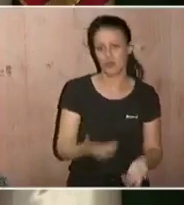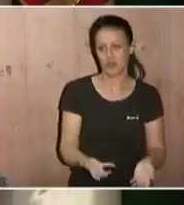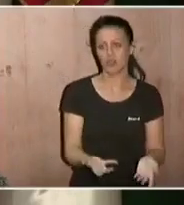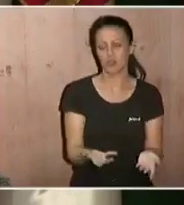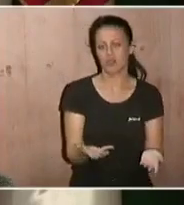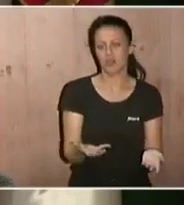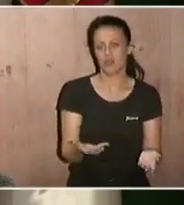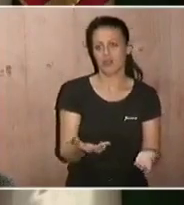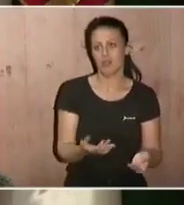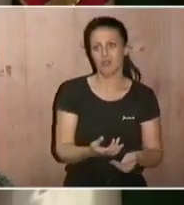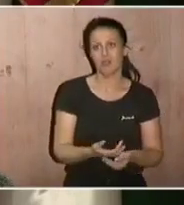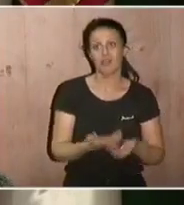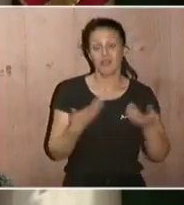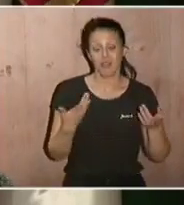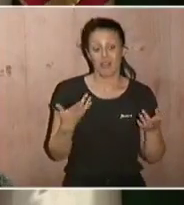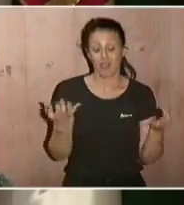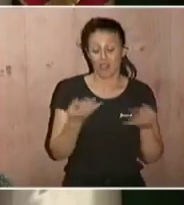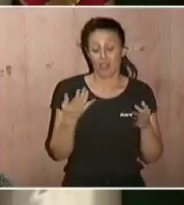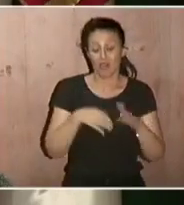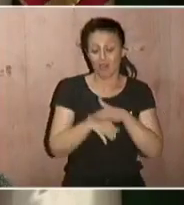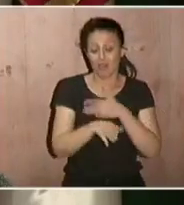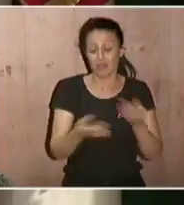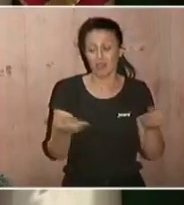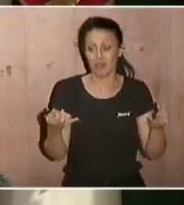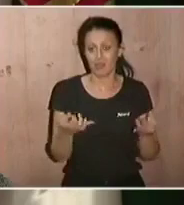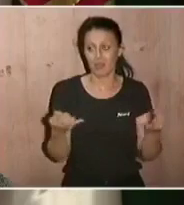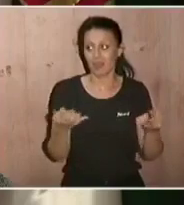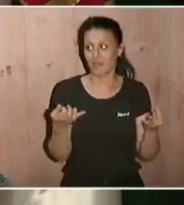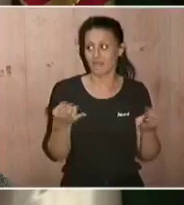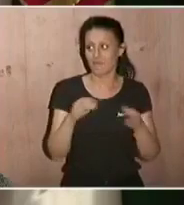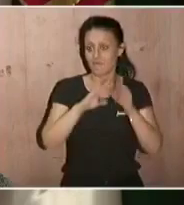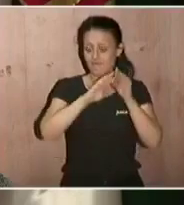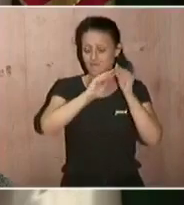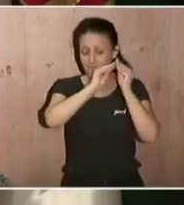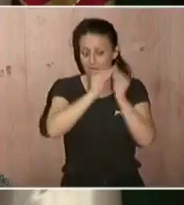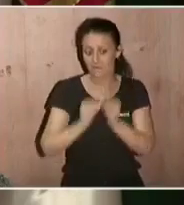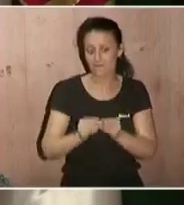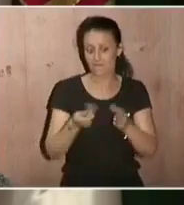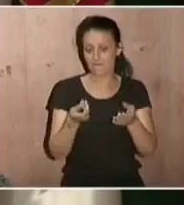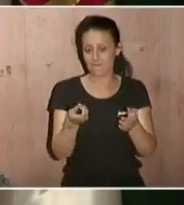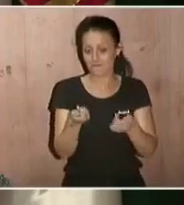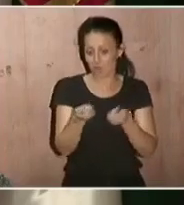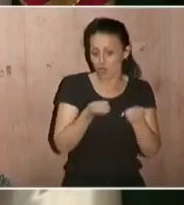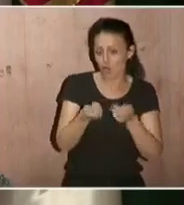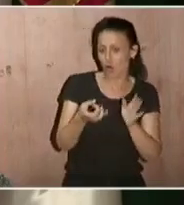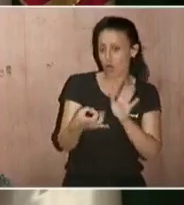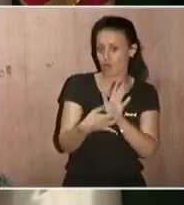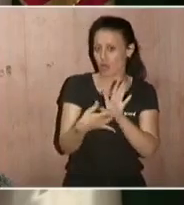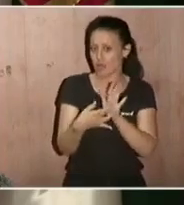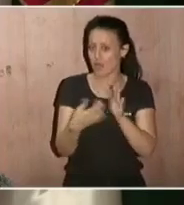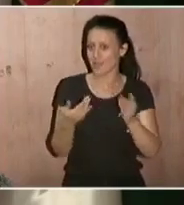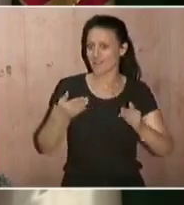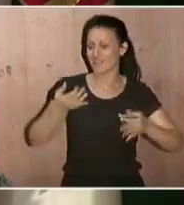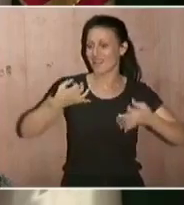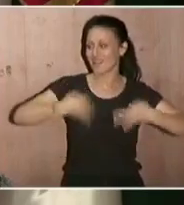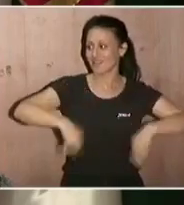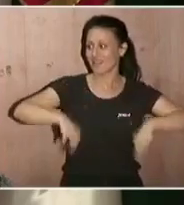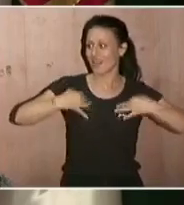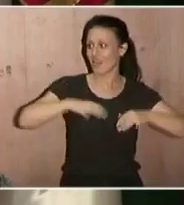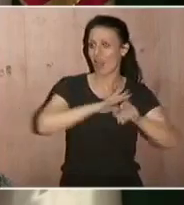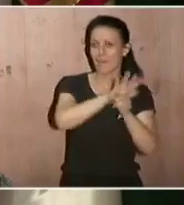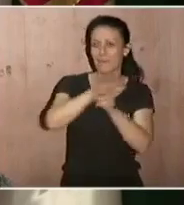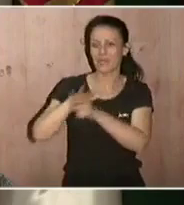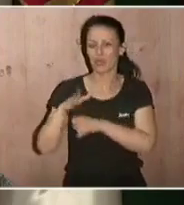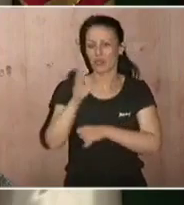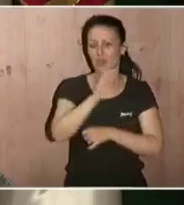que entrar en los mecanismos de control de la calidad que están estandarizados en todos los ámbitos